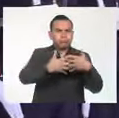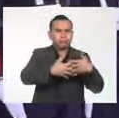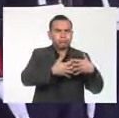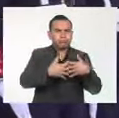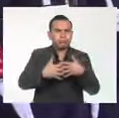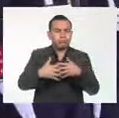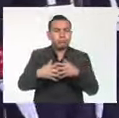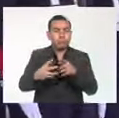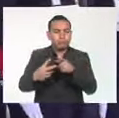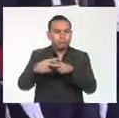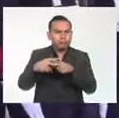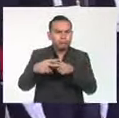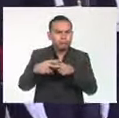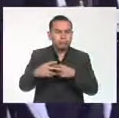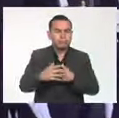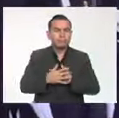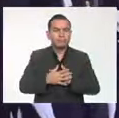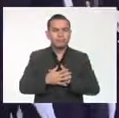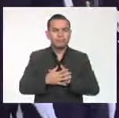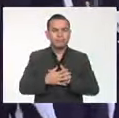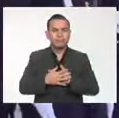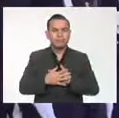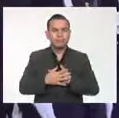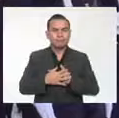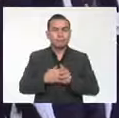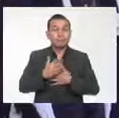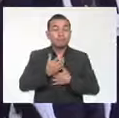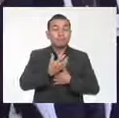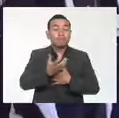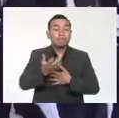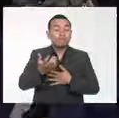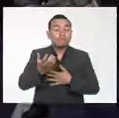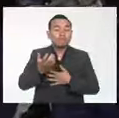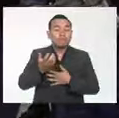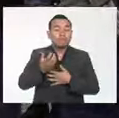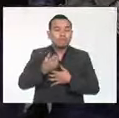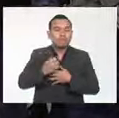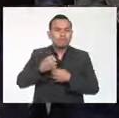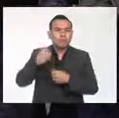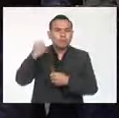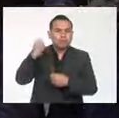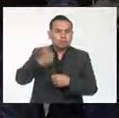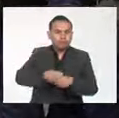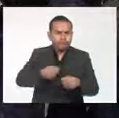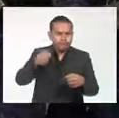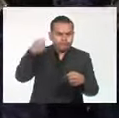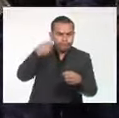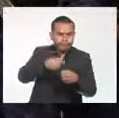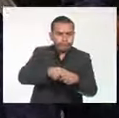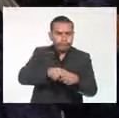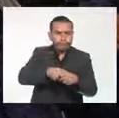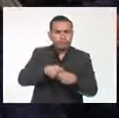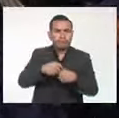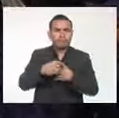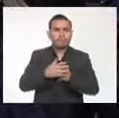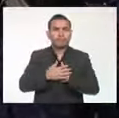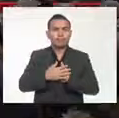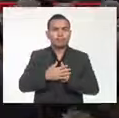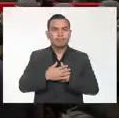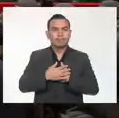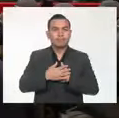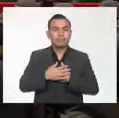motores. En tus talleres vibran los motores. Chisporrotean los yunques. Chisporrotean los